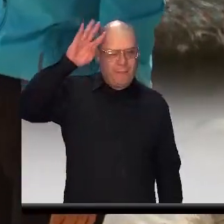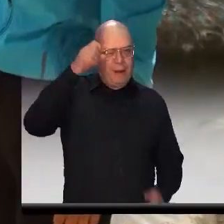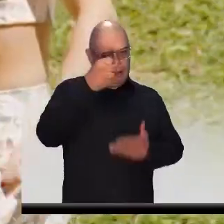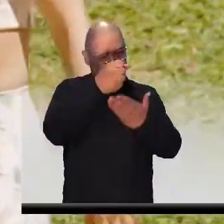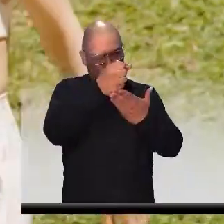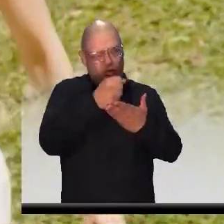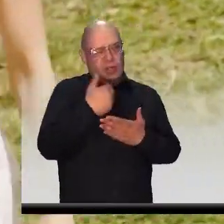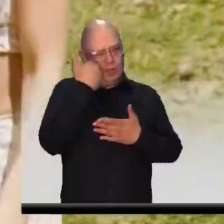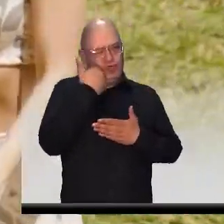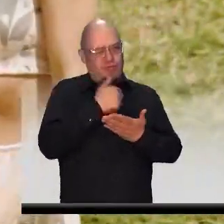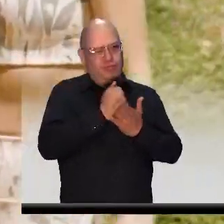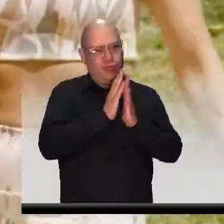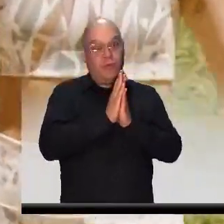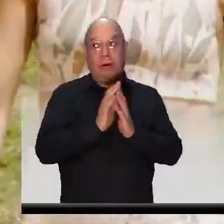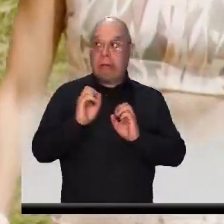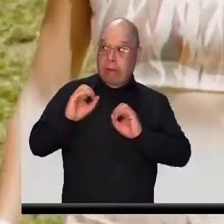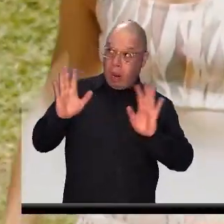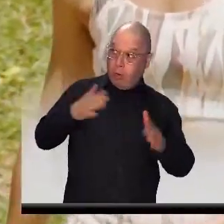Claro.